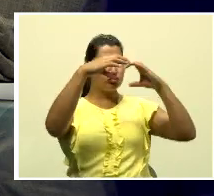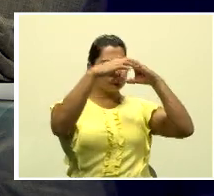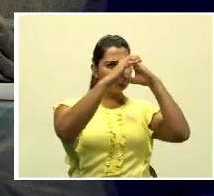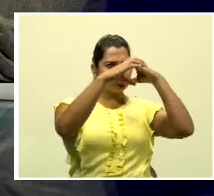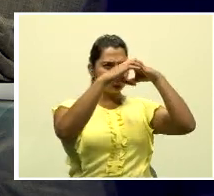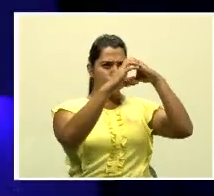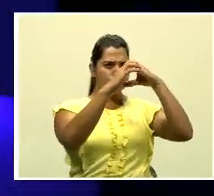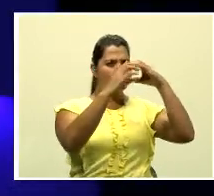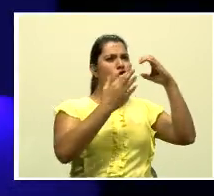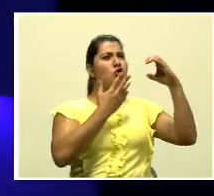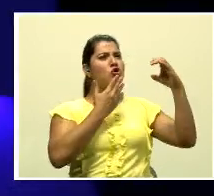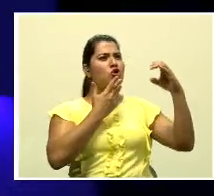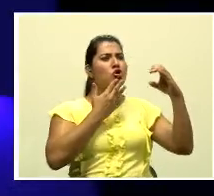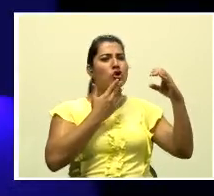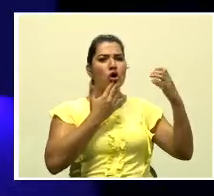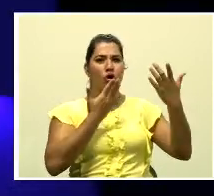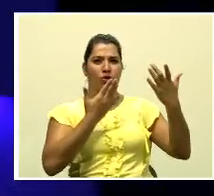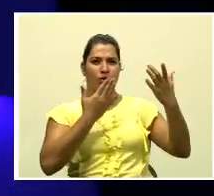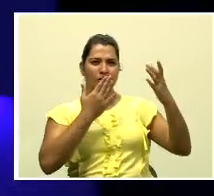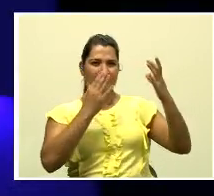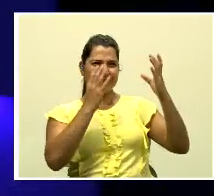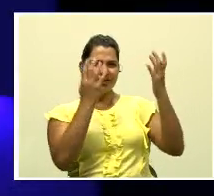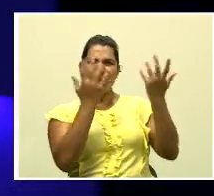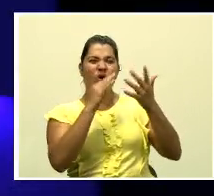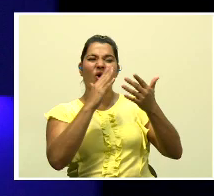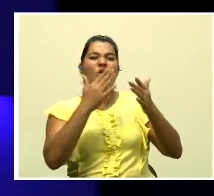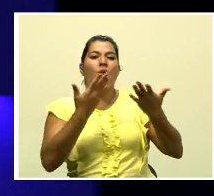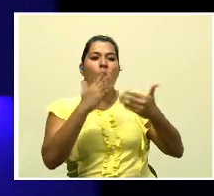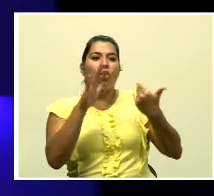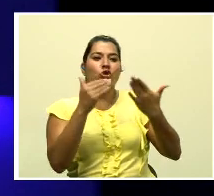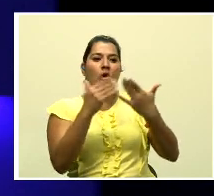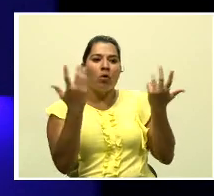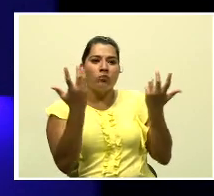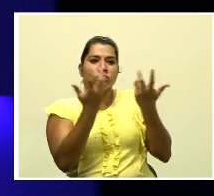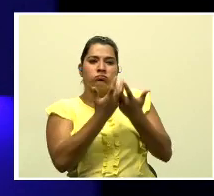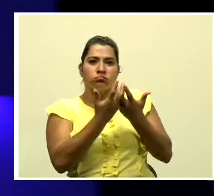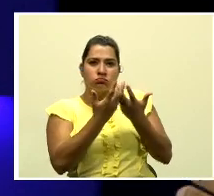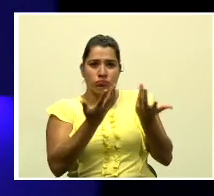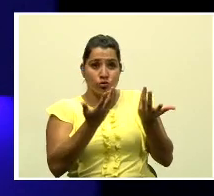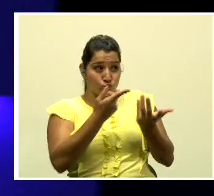la película que tiene puesta? ¿Hay un instinto fotográfico?